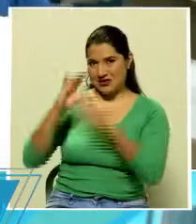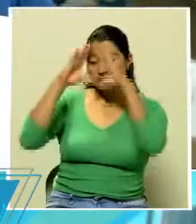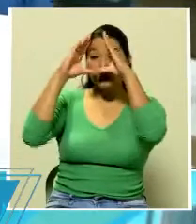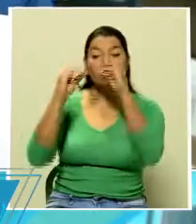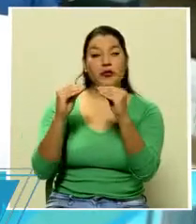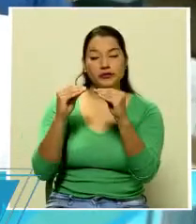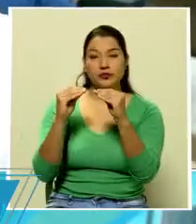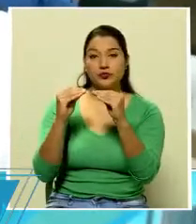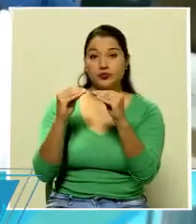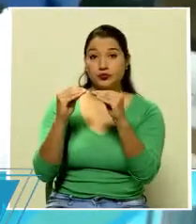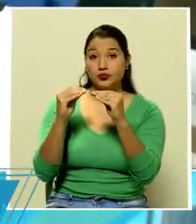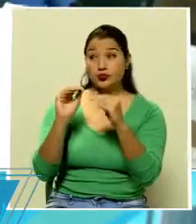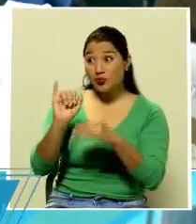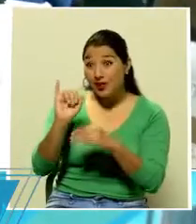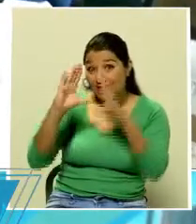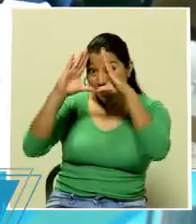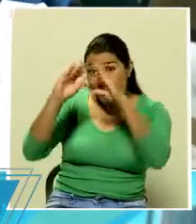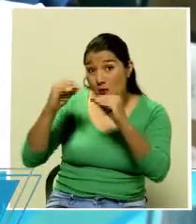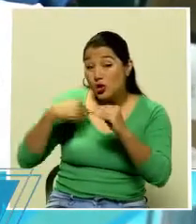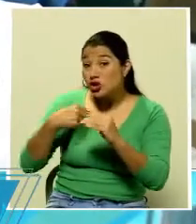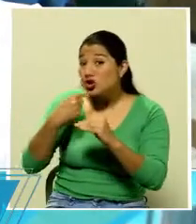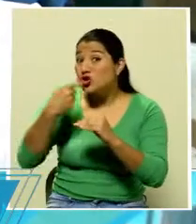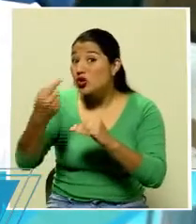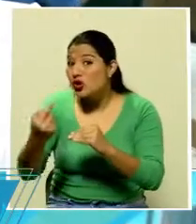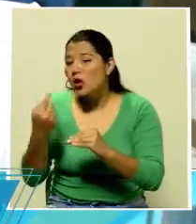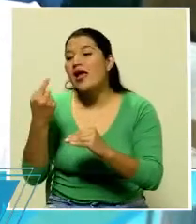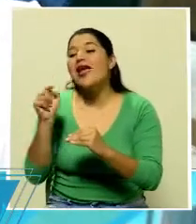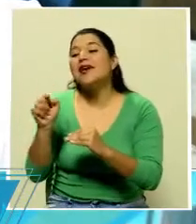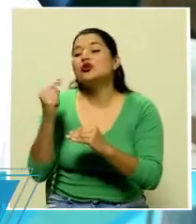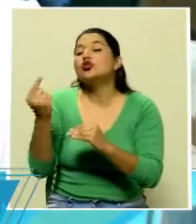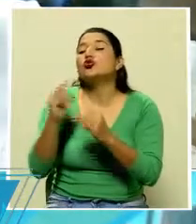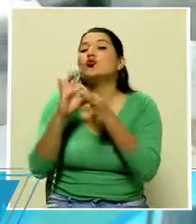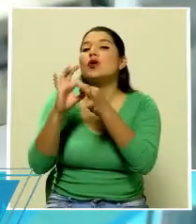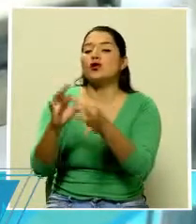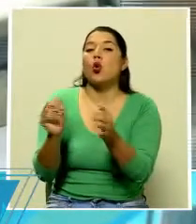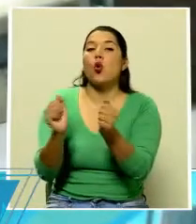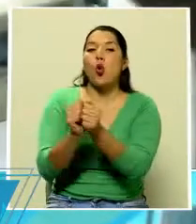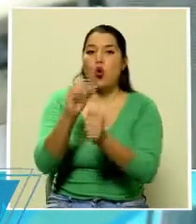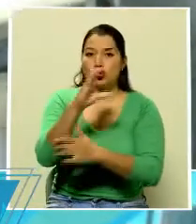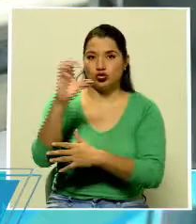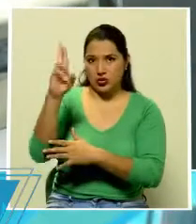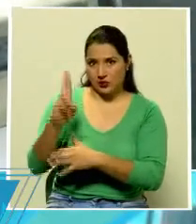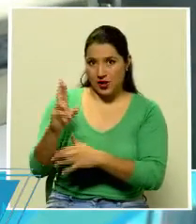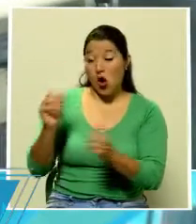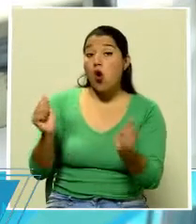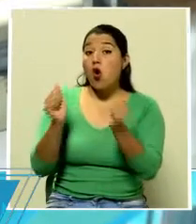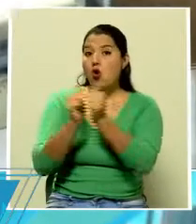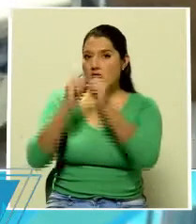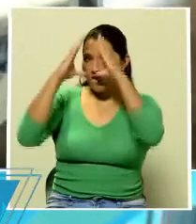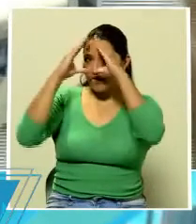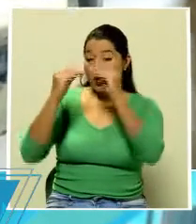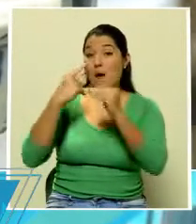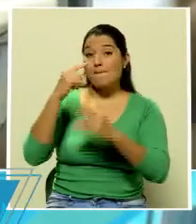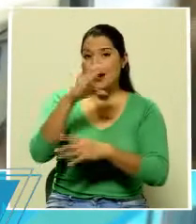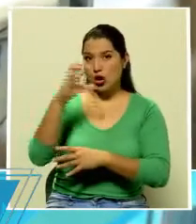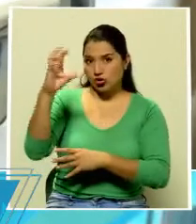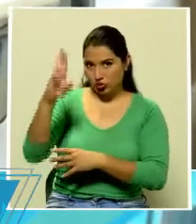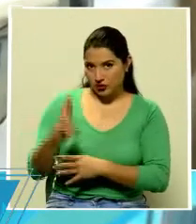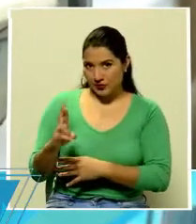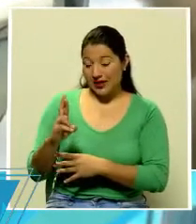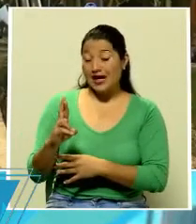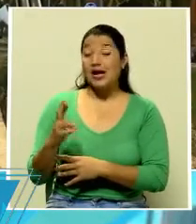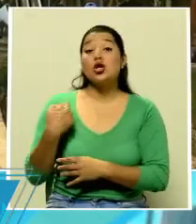es solamente la expectativa neta de empleo para Costa Rica, con la información de Costa Rica. Lo que nosotros hacemos también